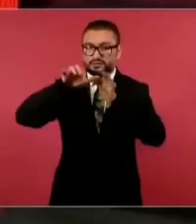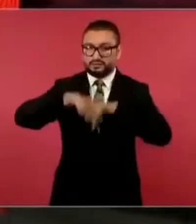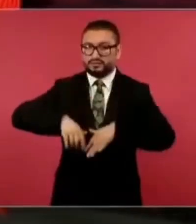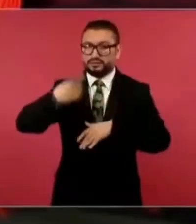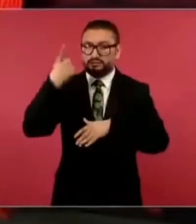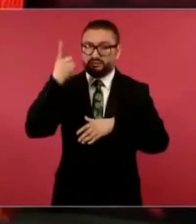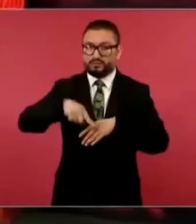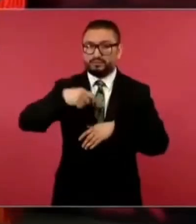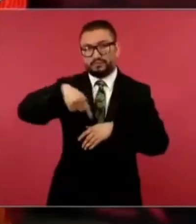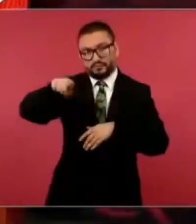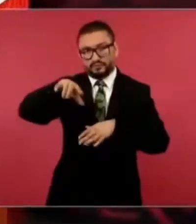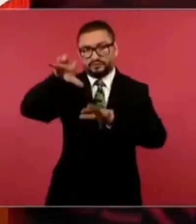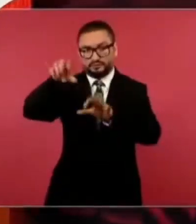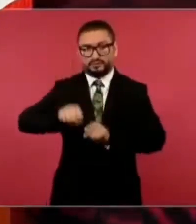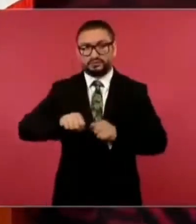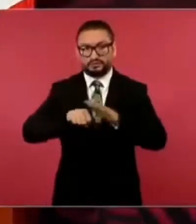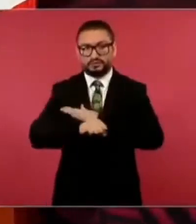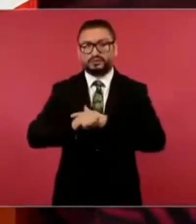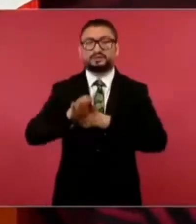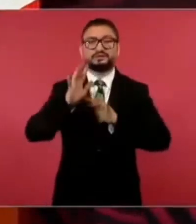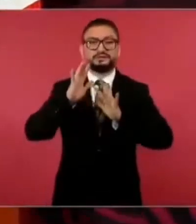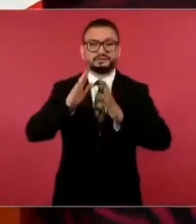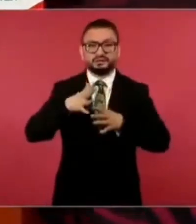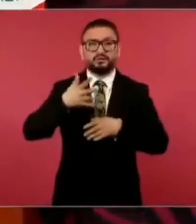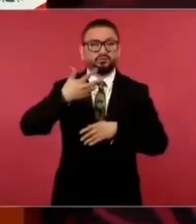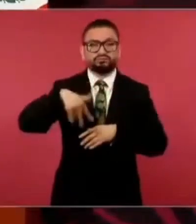había ficha roja